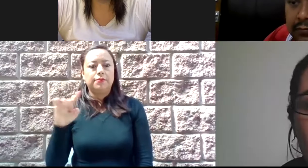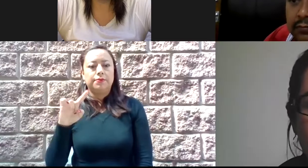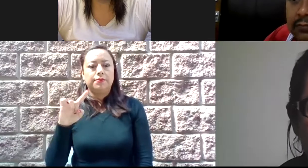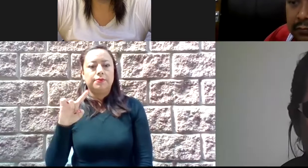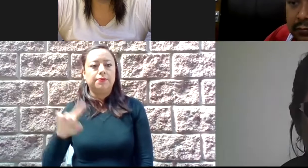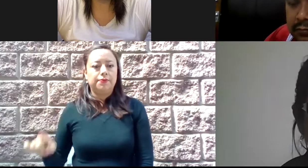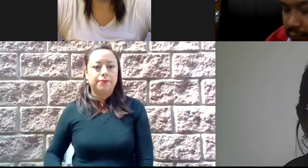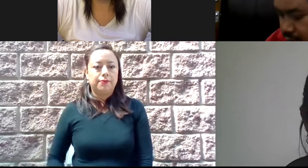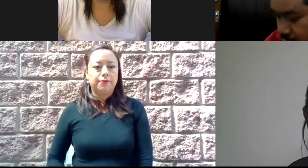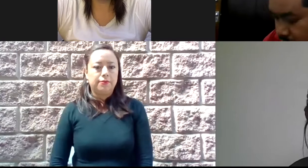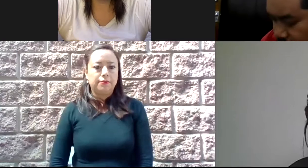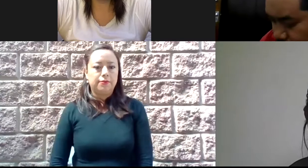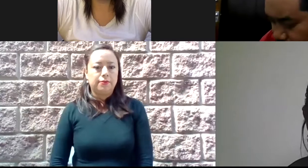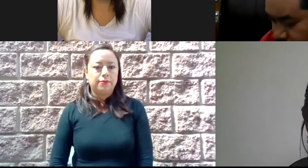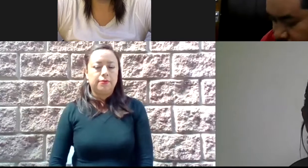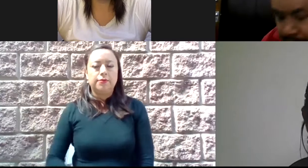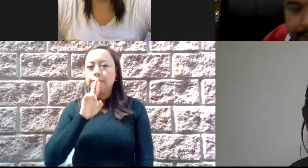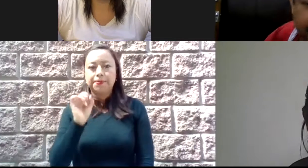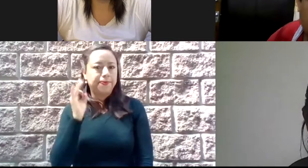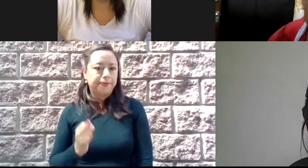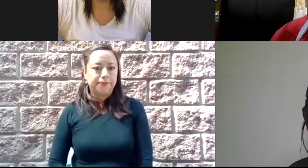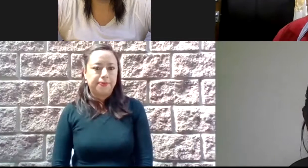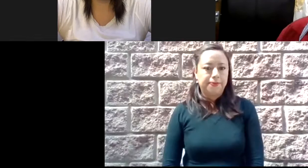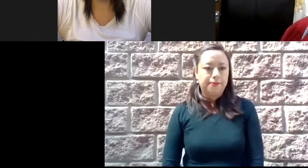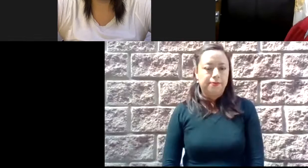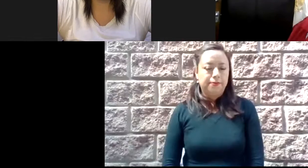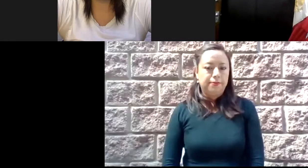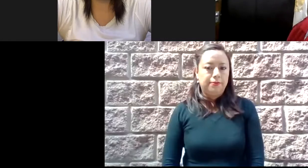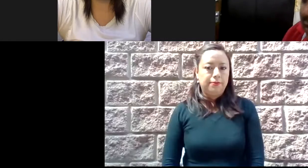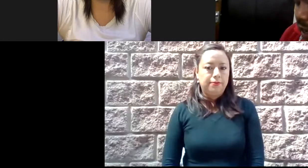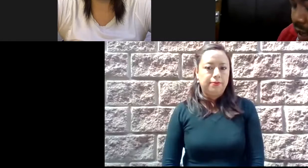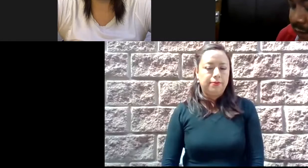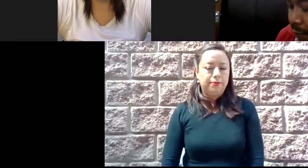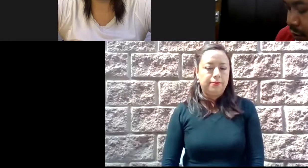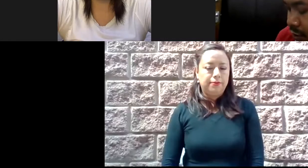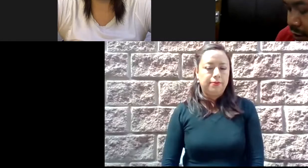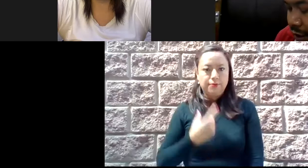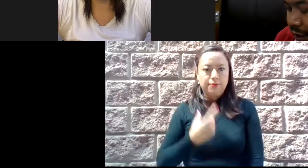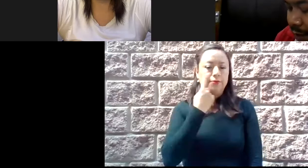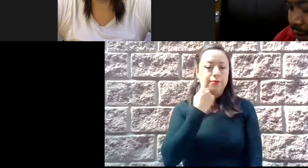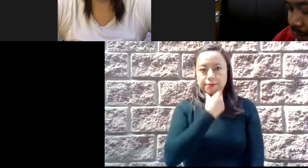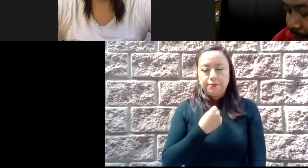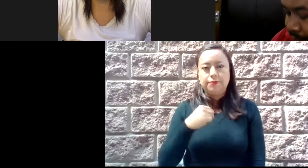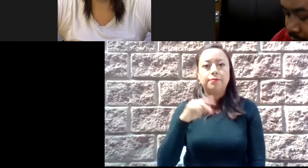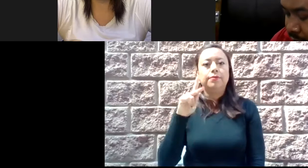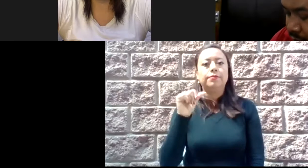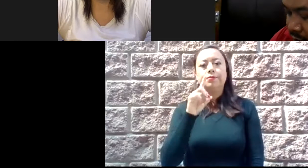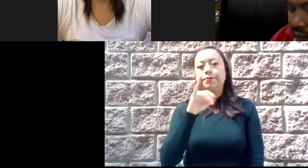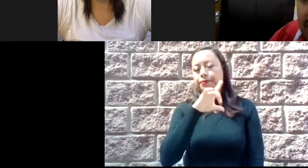Váez Guerrero, a favor. Muy bien. Desde la voz, Martín Padilla, a favor del dictamen.